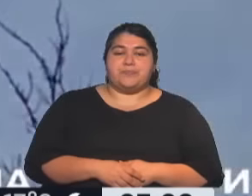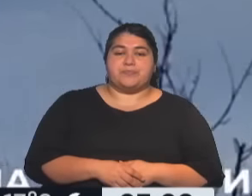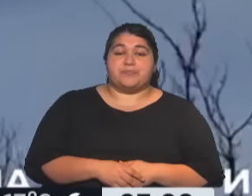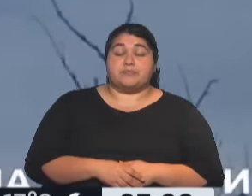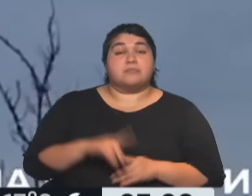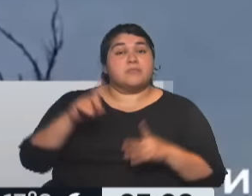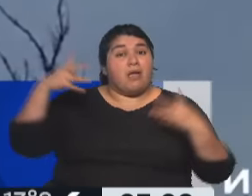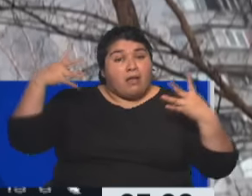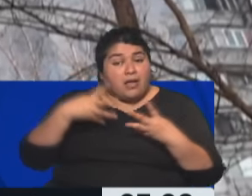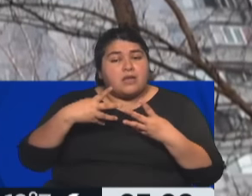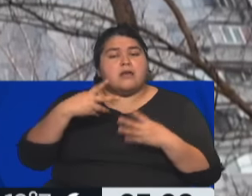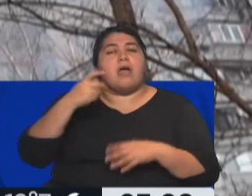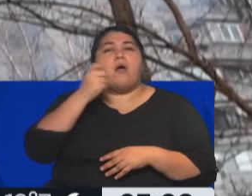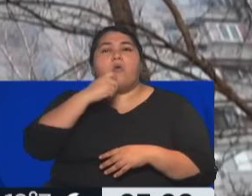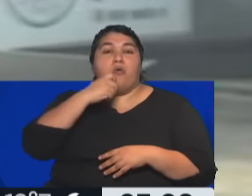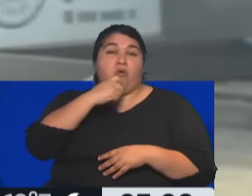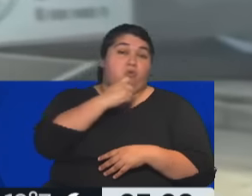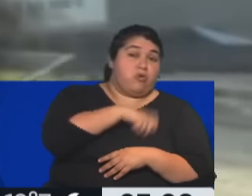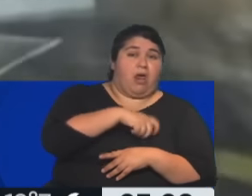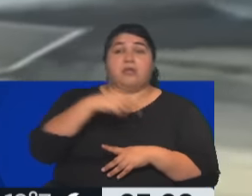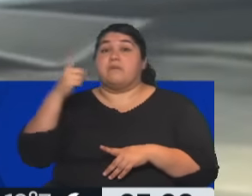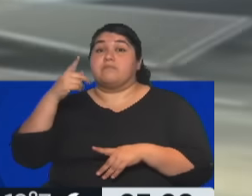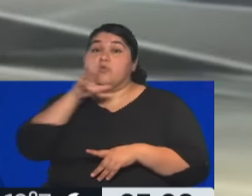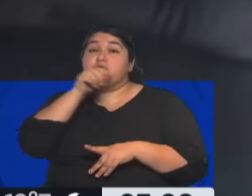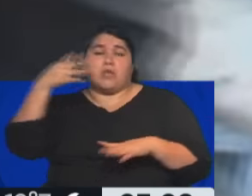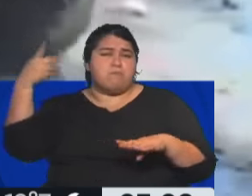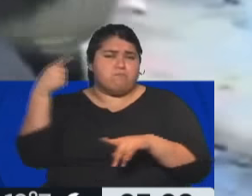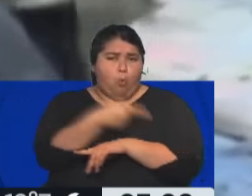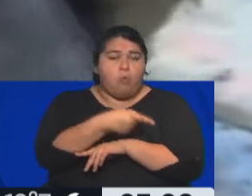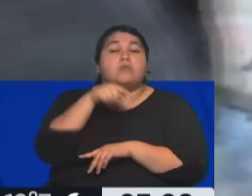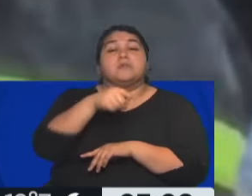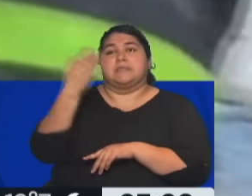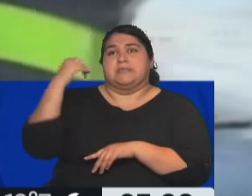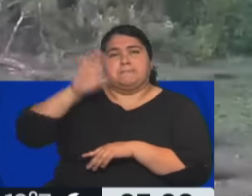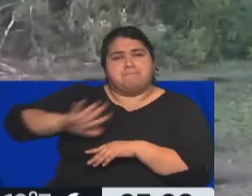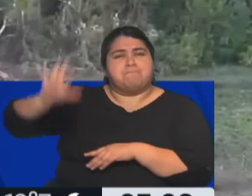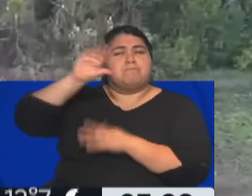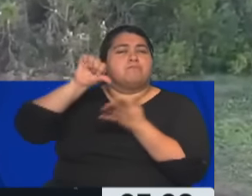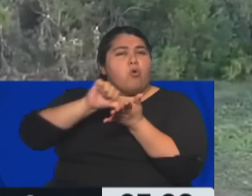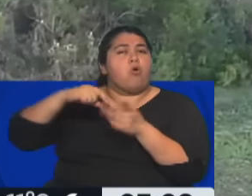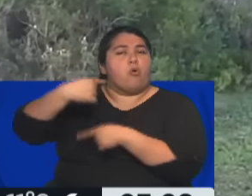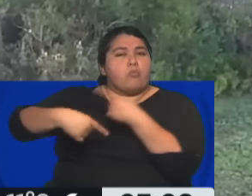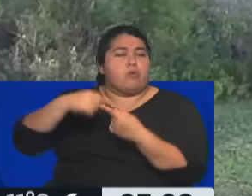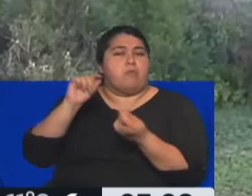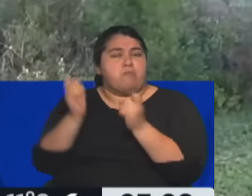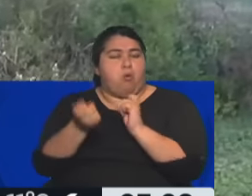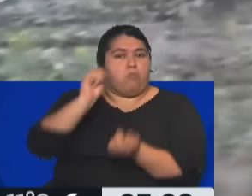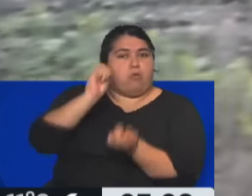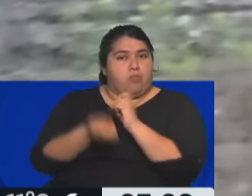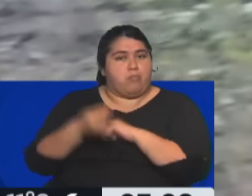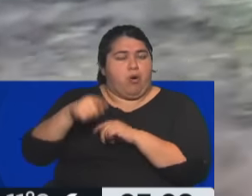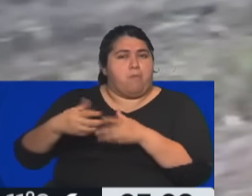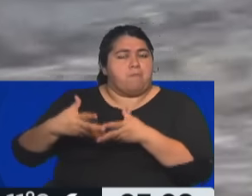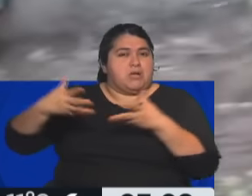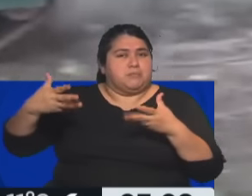La guerra que Rusia libra contra Ucrania desde hace 2 años y medio obligó a Moscú a ir modificando sus objetivos iniciales y ampliarlos a